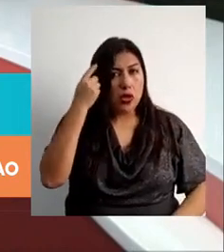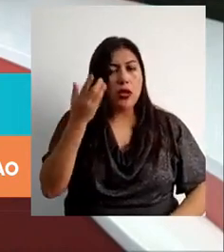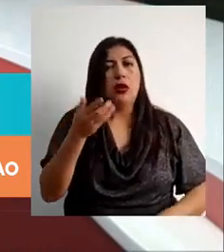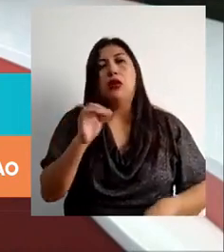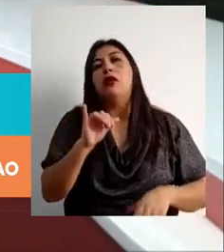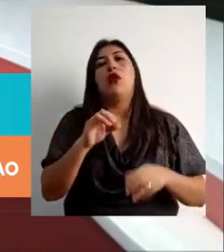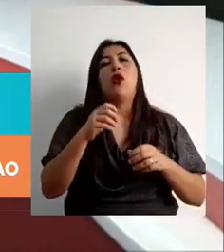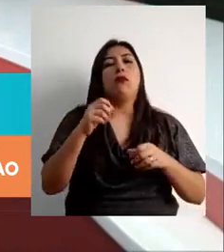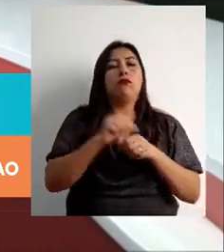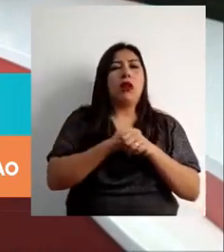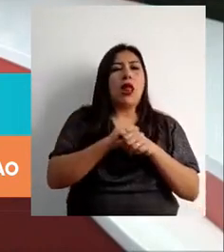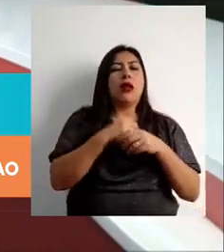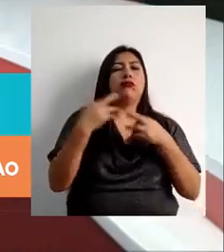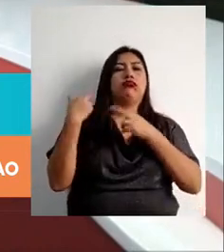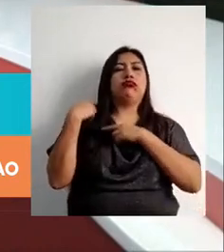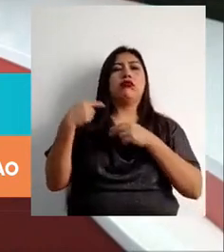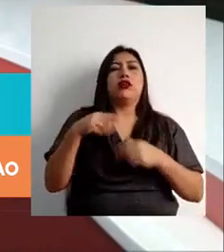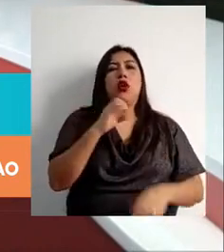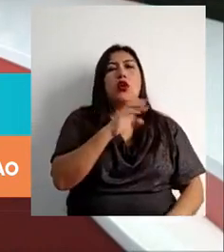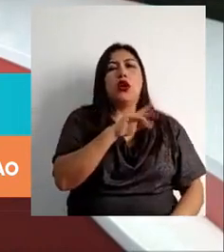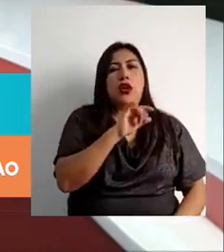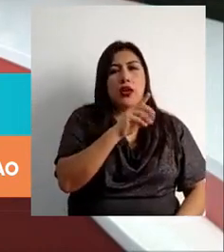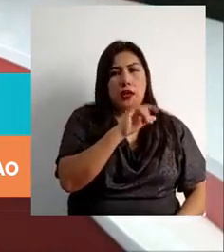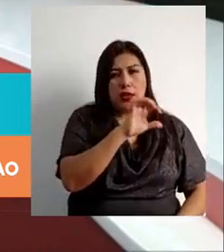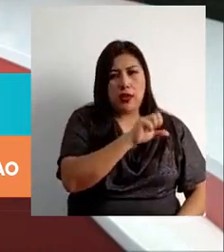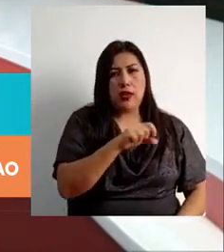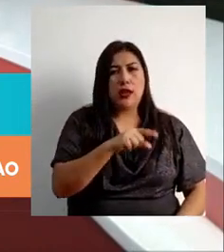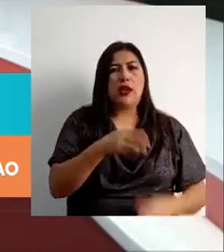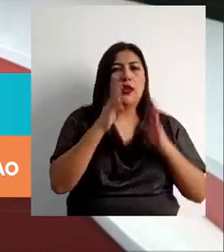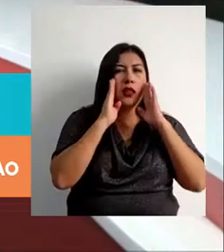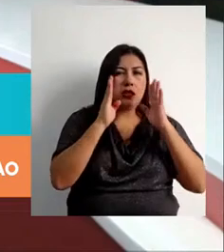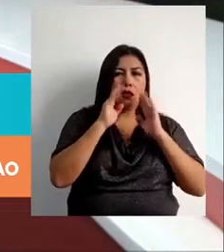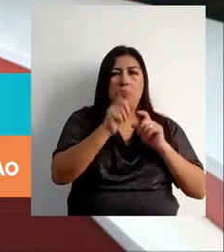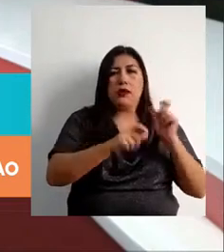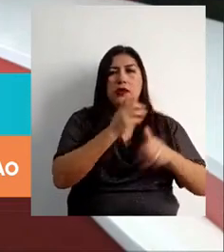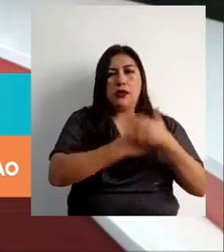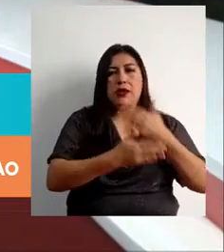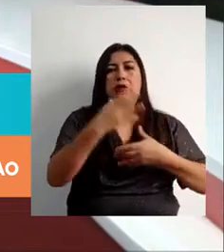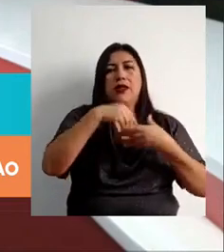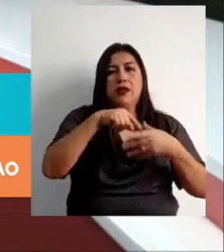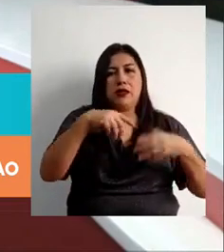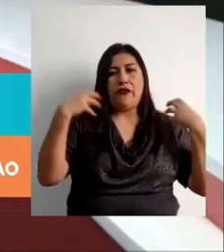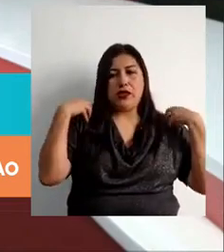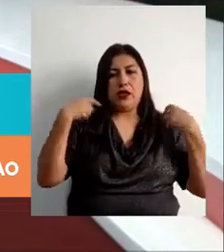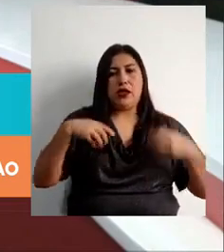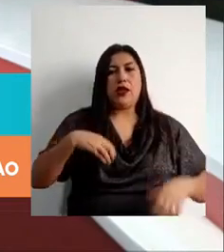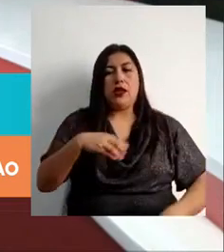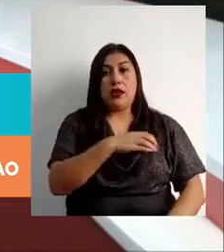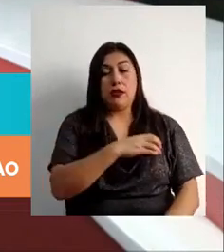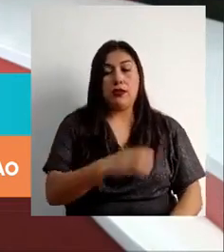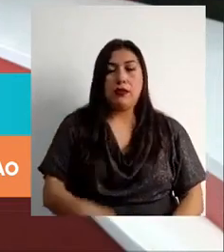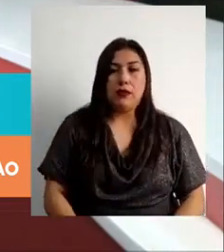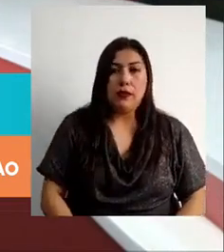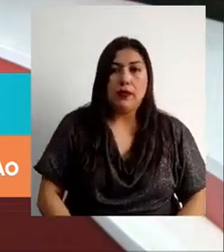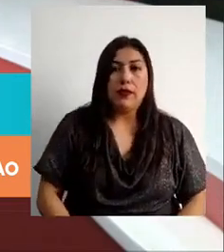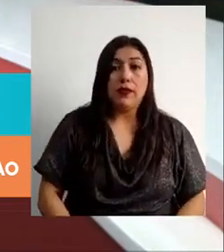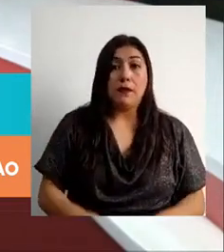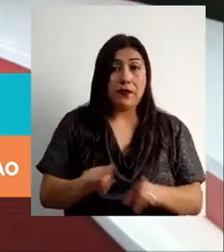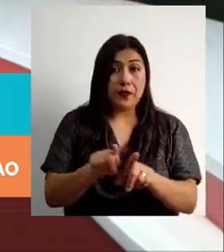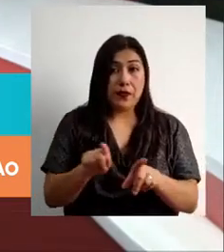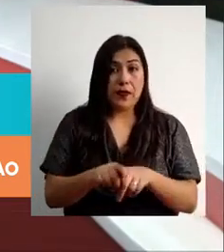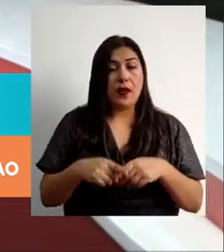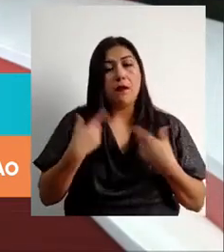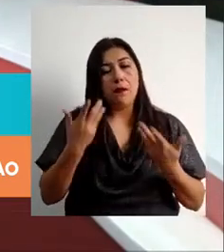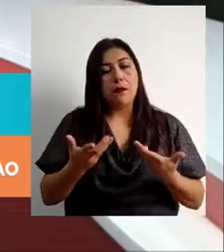OREDIS, en este caso la Oficina Regional de Atención de Personas con Discapacidad del Callao. Asimismo, también, justo para promover